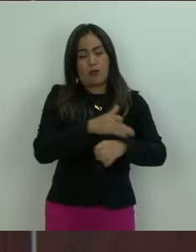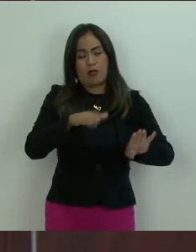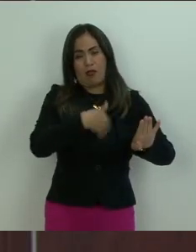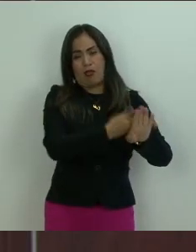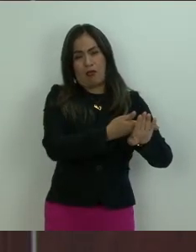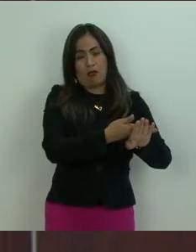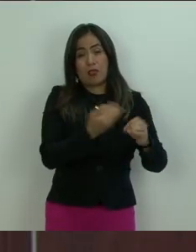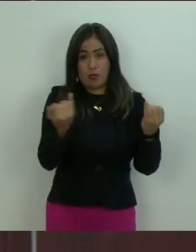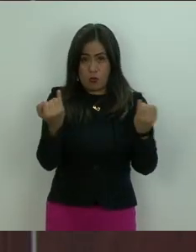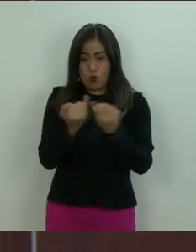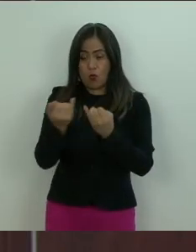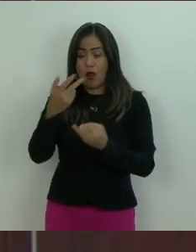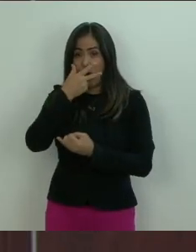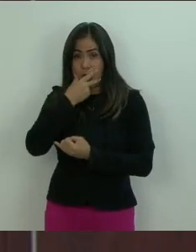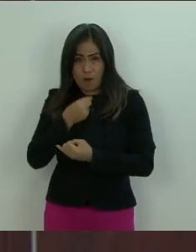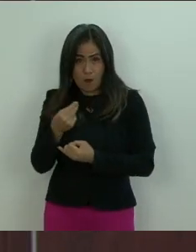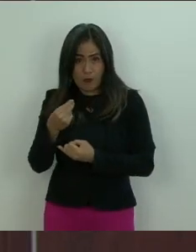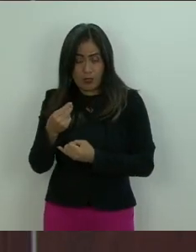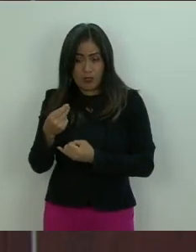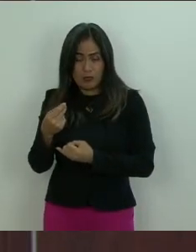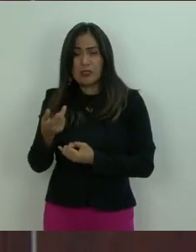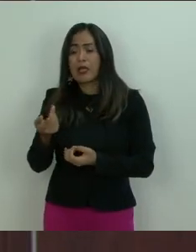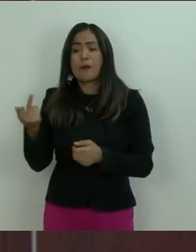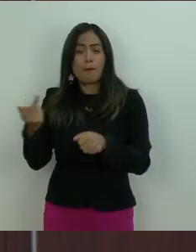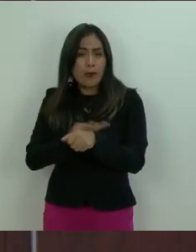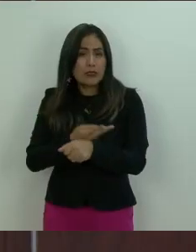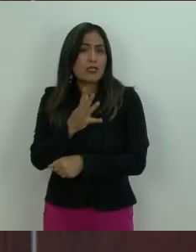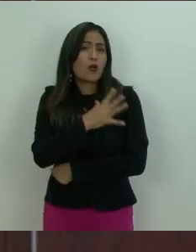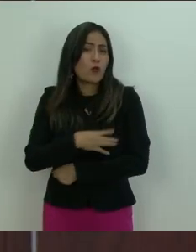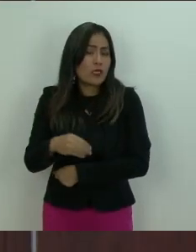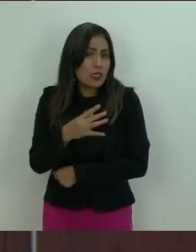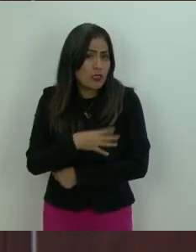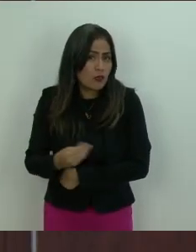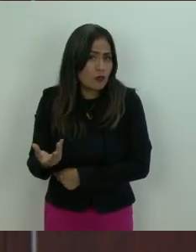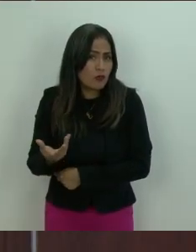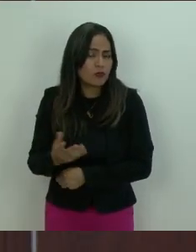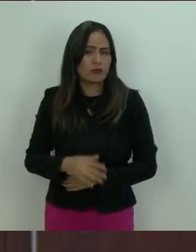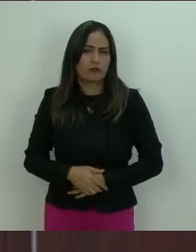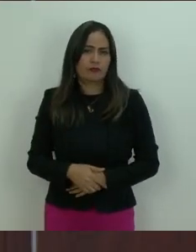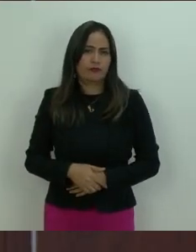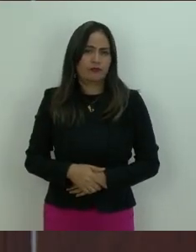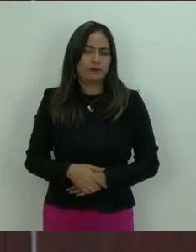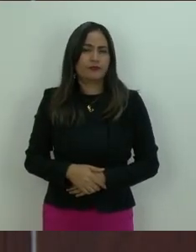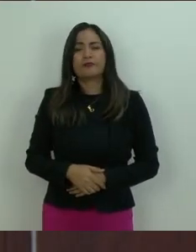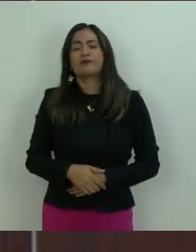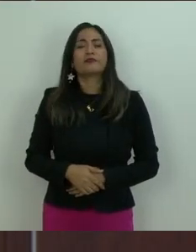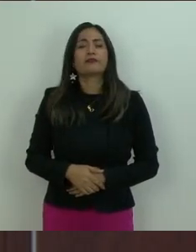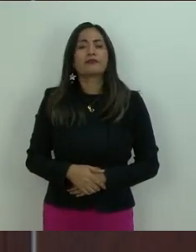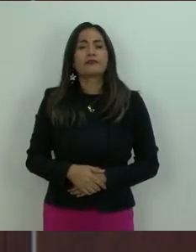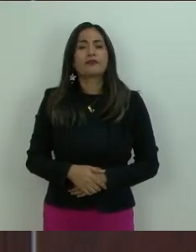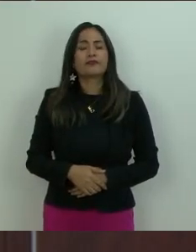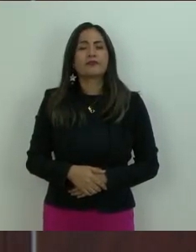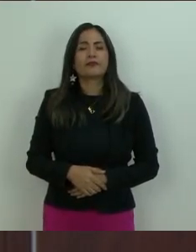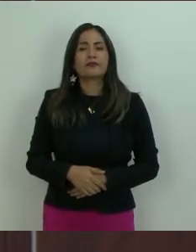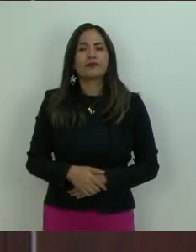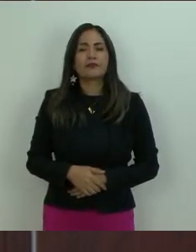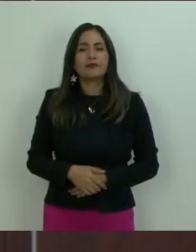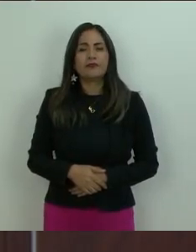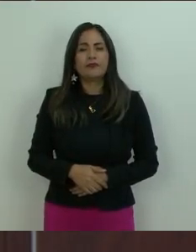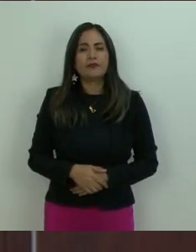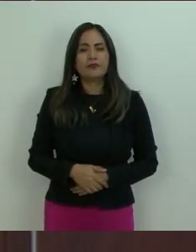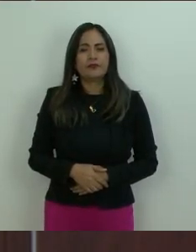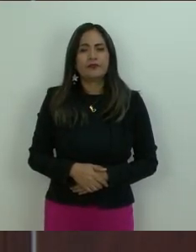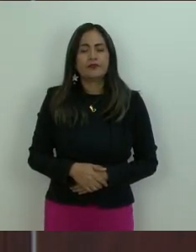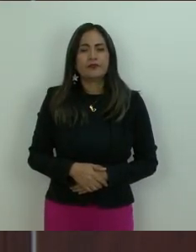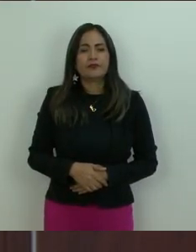los hombres, sino qué va a pasar con tus niños, qué va a pasar, y se van a un punto donde se considera